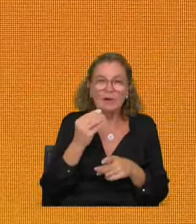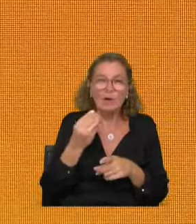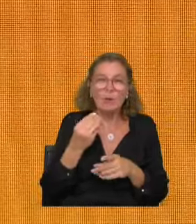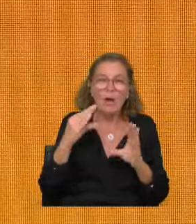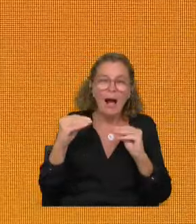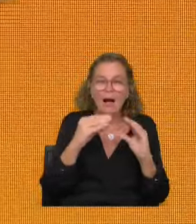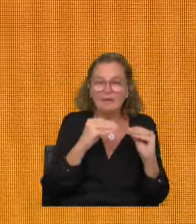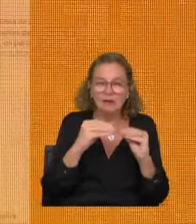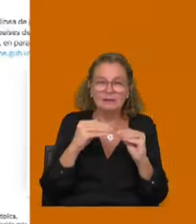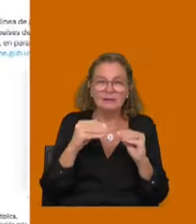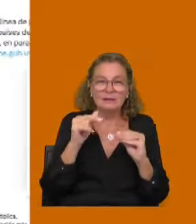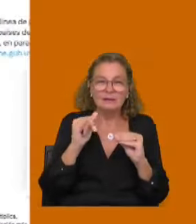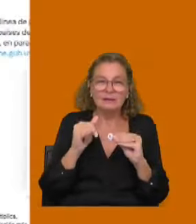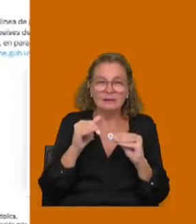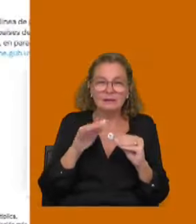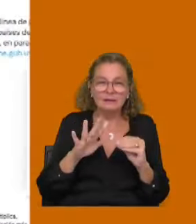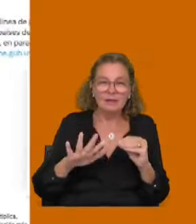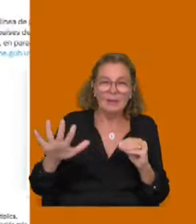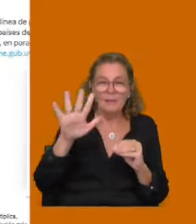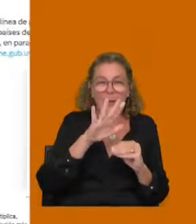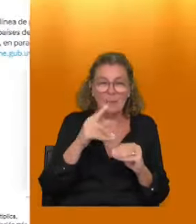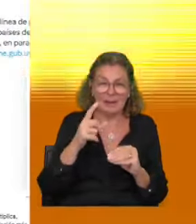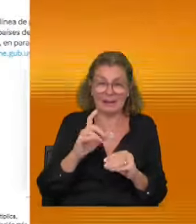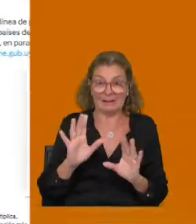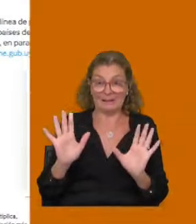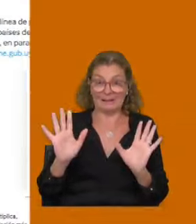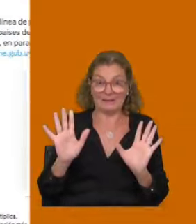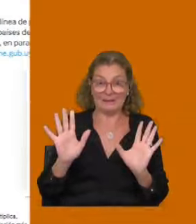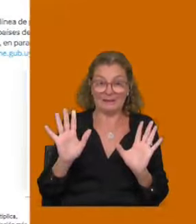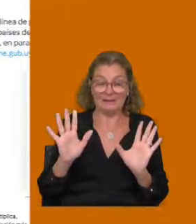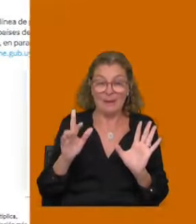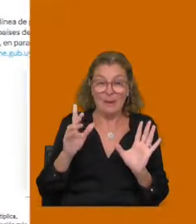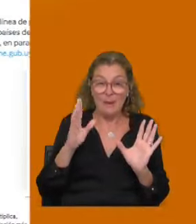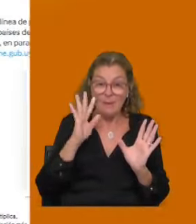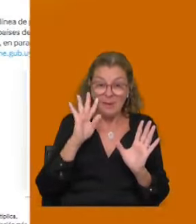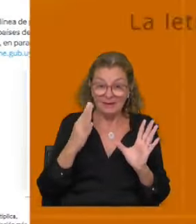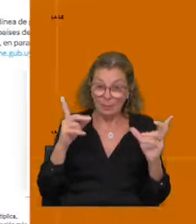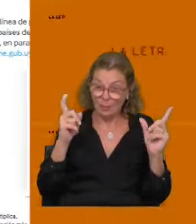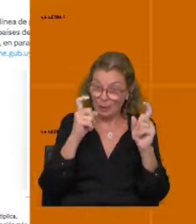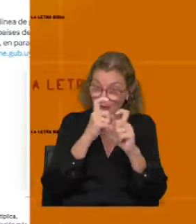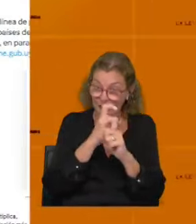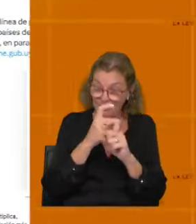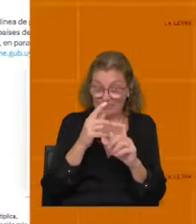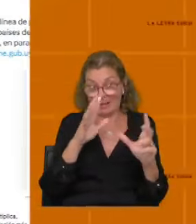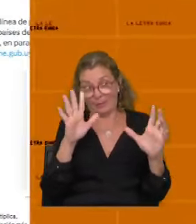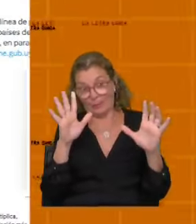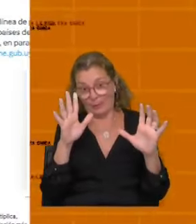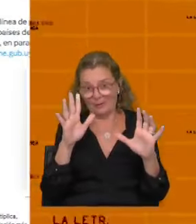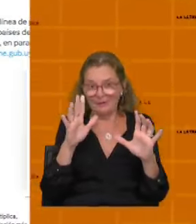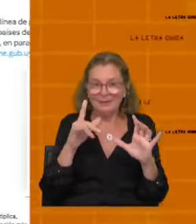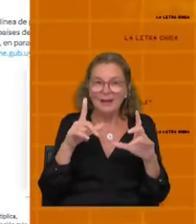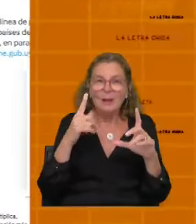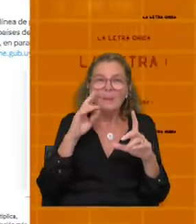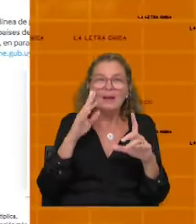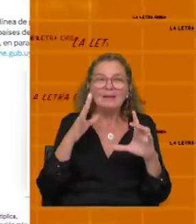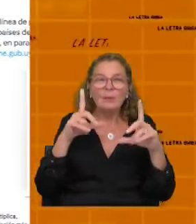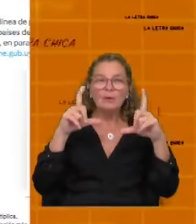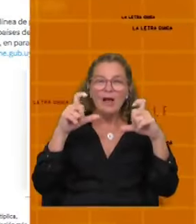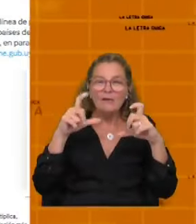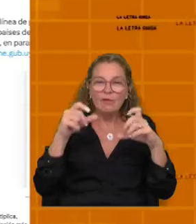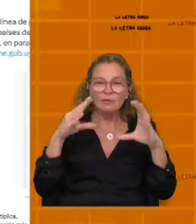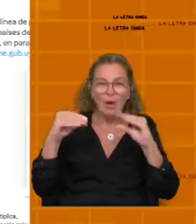conversación ahí y este mapa que miércoles parece un poco complicado pero intenta hacer una foto de esa de